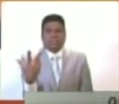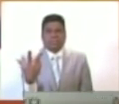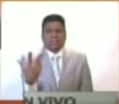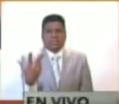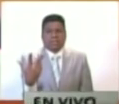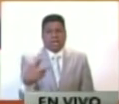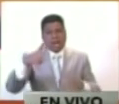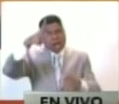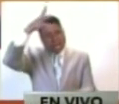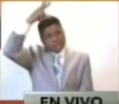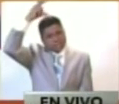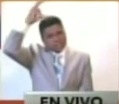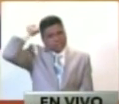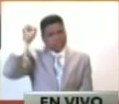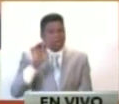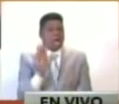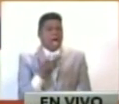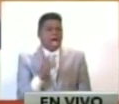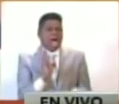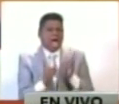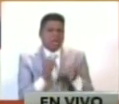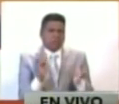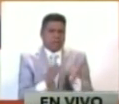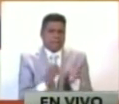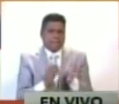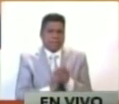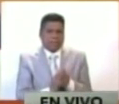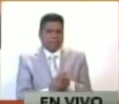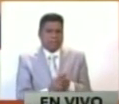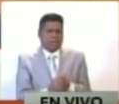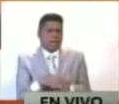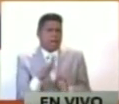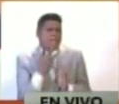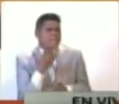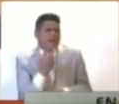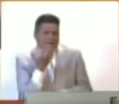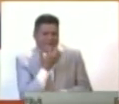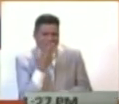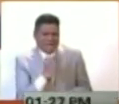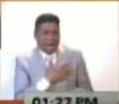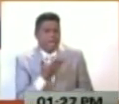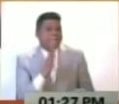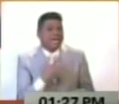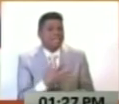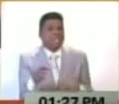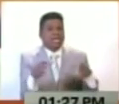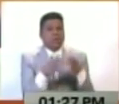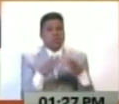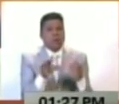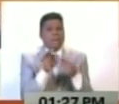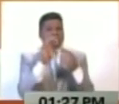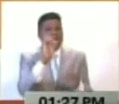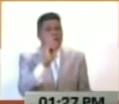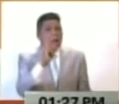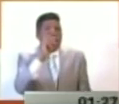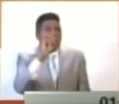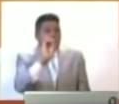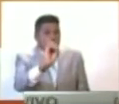forma hasta jocosa, esto parece más bien una reunión de la ONU y no de los países no alineados. Muy alta participación.